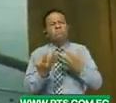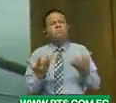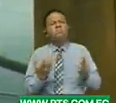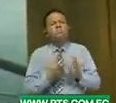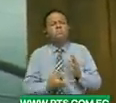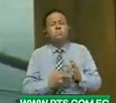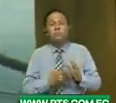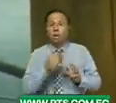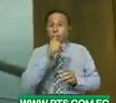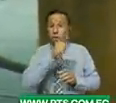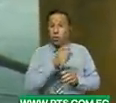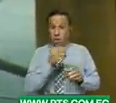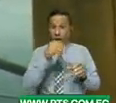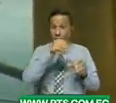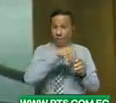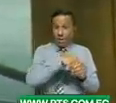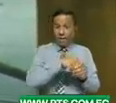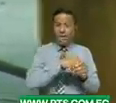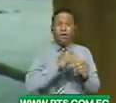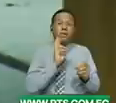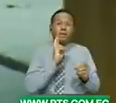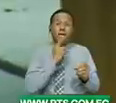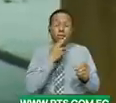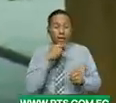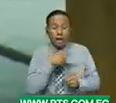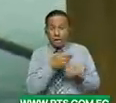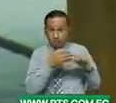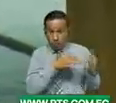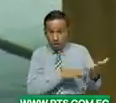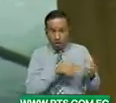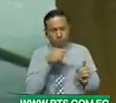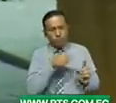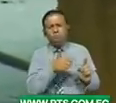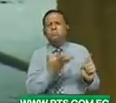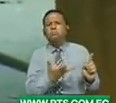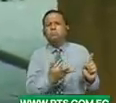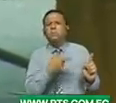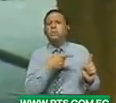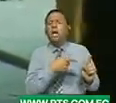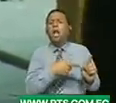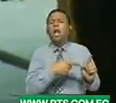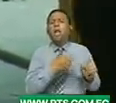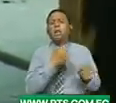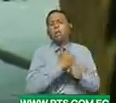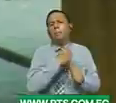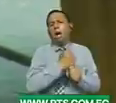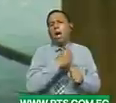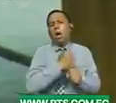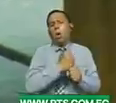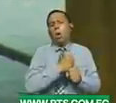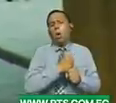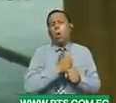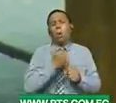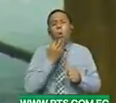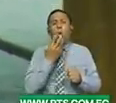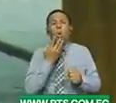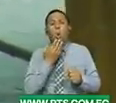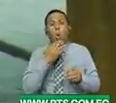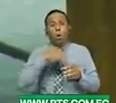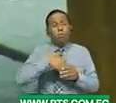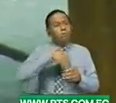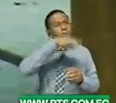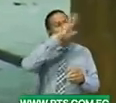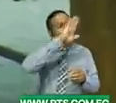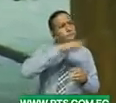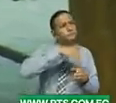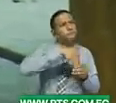ciudadano que está dentro, tirado, sin vida, dentro del local, estaba realizando tareas de pintura en el sitio. De repente aparecieron